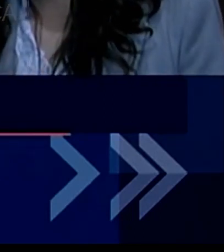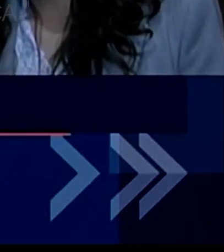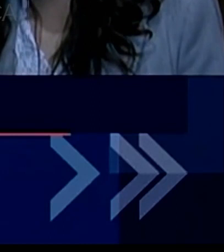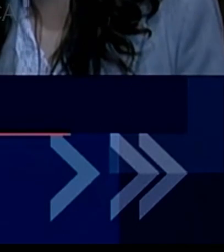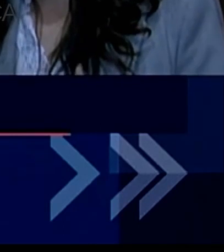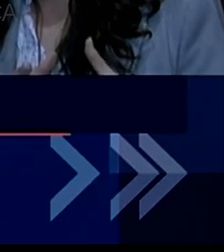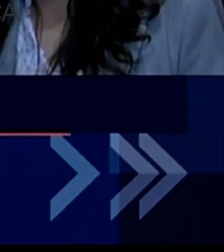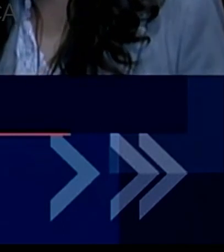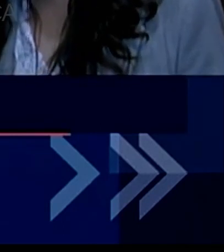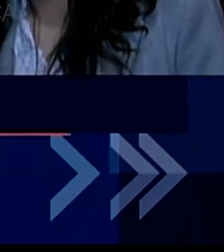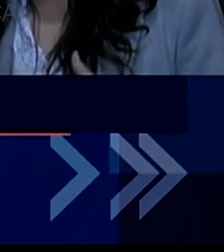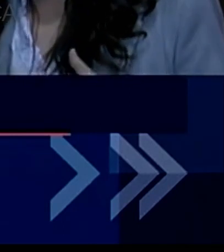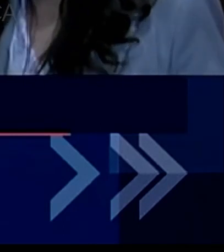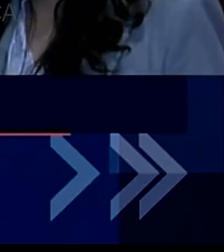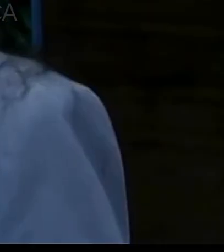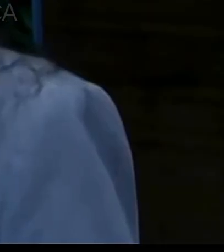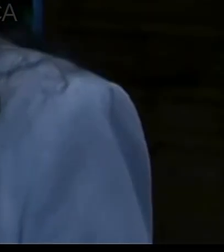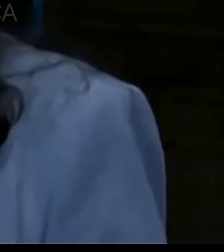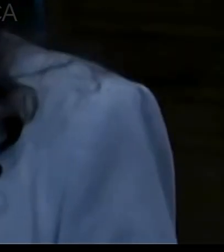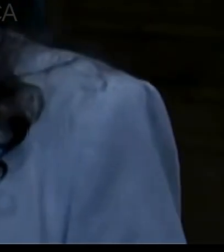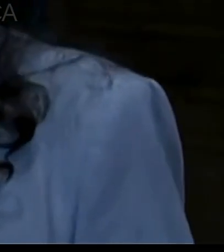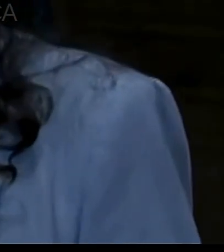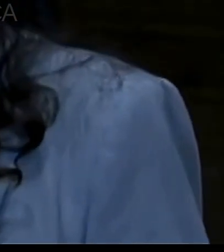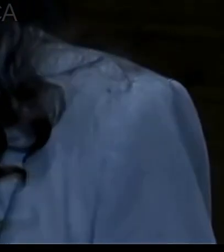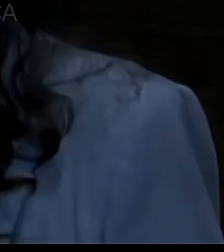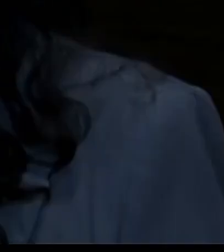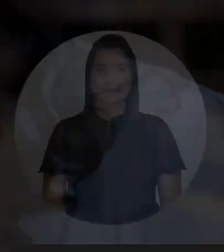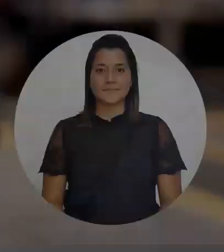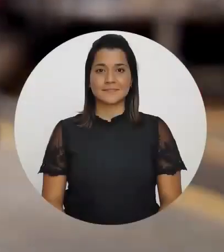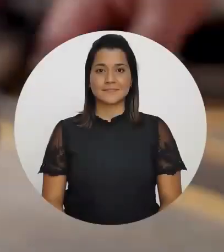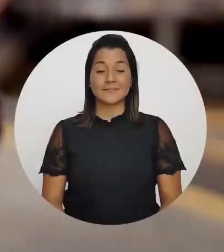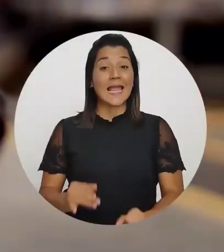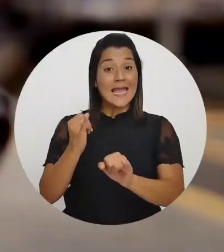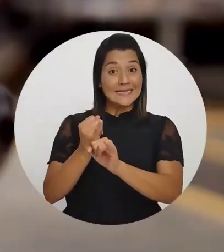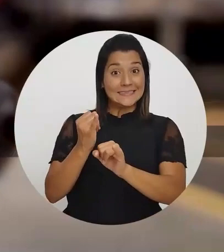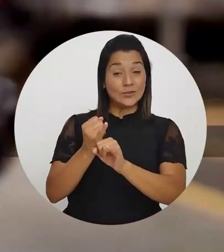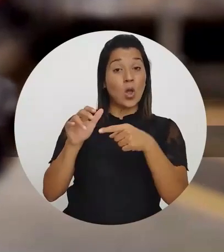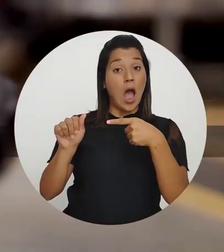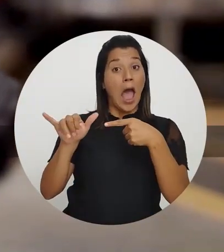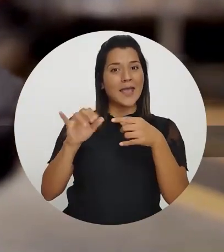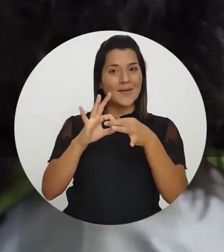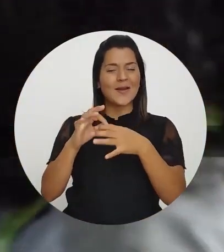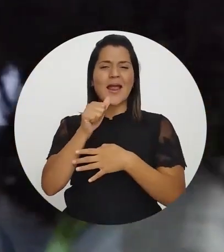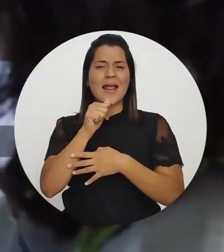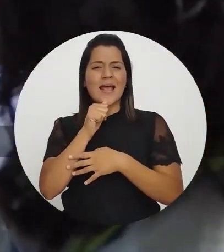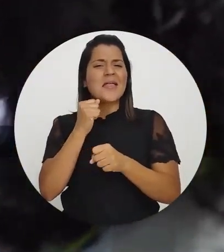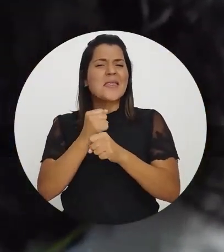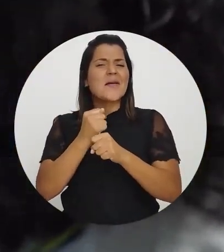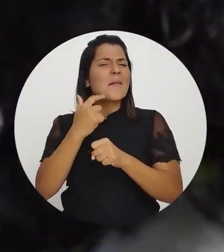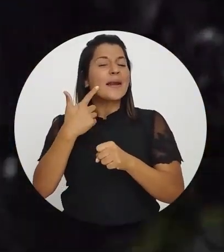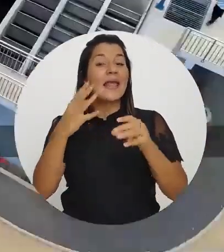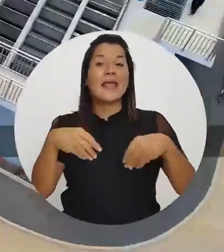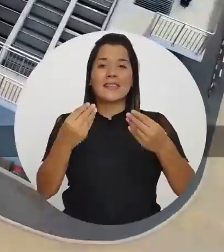tiene que comprender que si hace un corte se vuelve a preguntar a sus integrantes. Gracias, doña Luz Mari, perdón, tenemos que... Acueductos y Alcantarillados trabaja